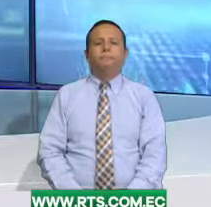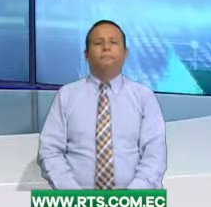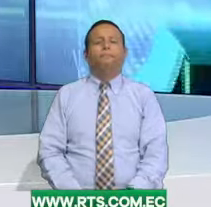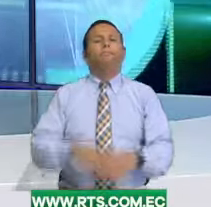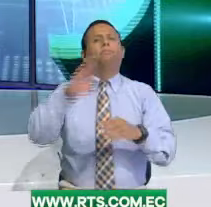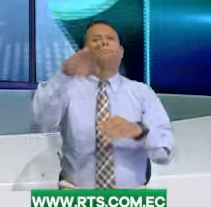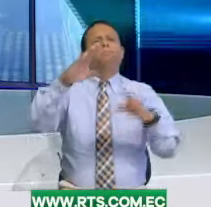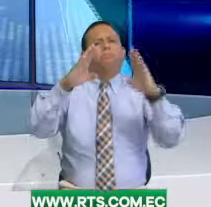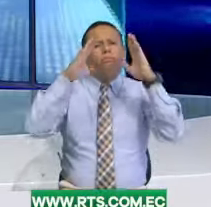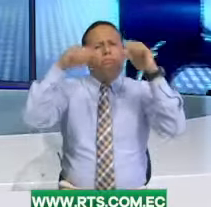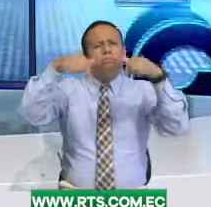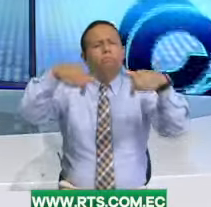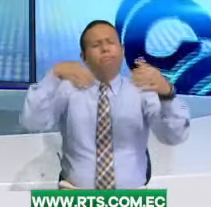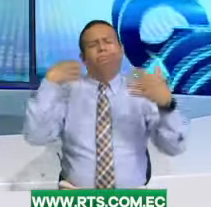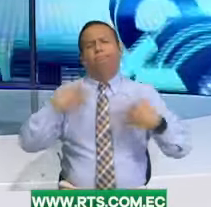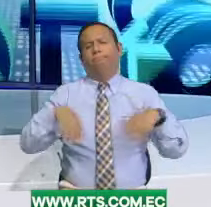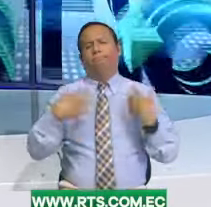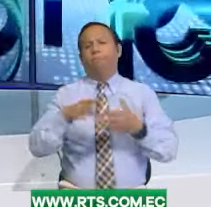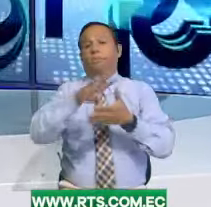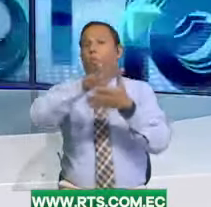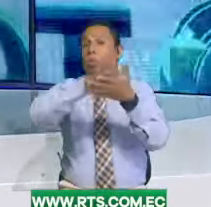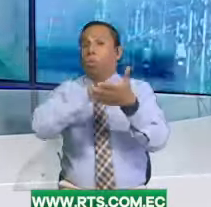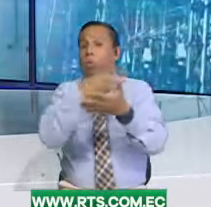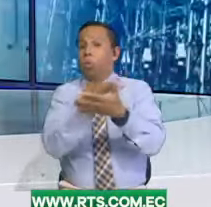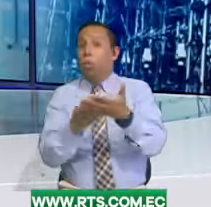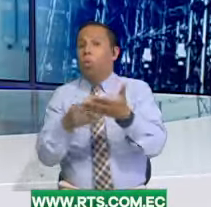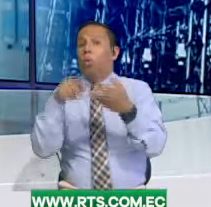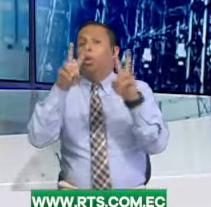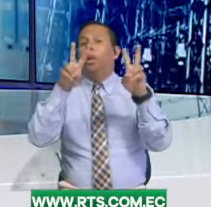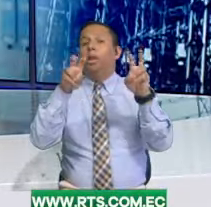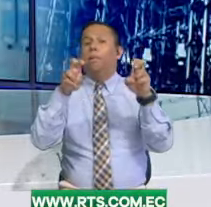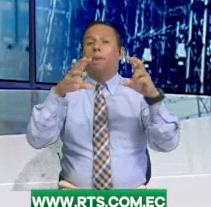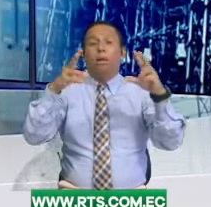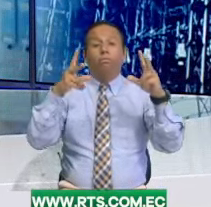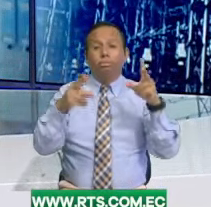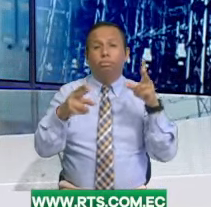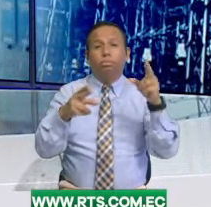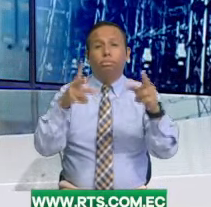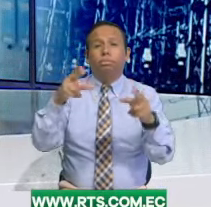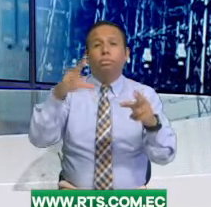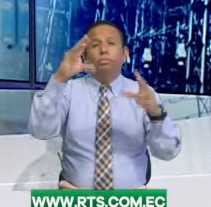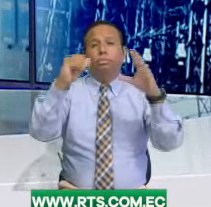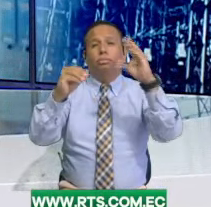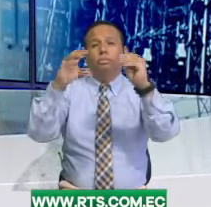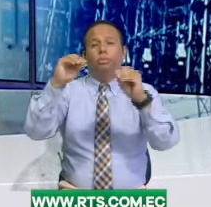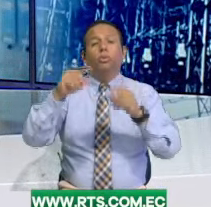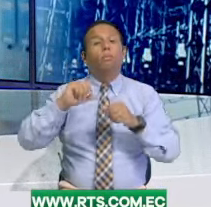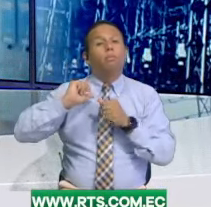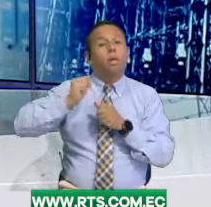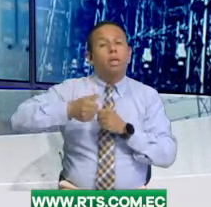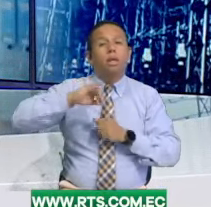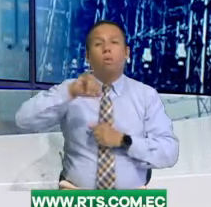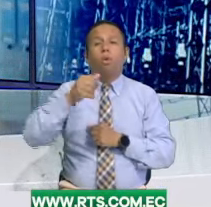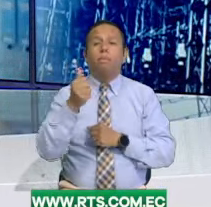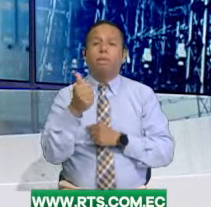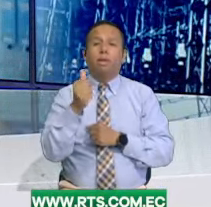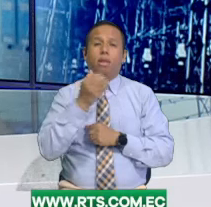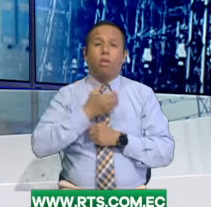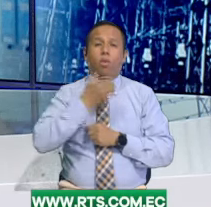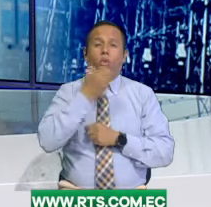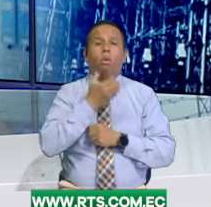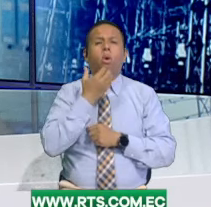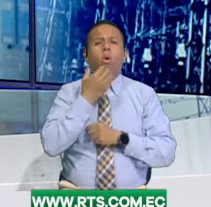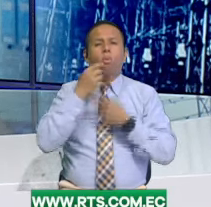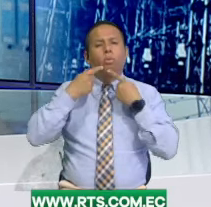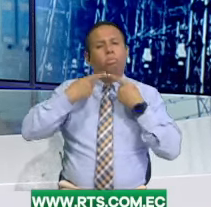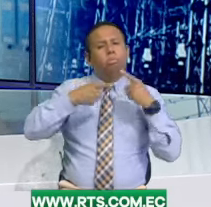y mucha atención con estos horarios de cortes de energía en Guayaquil para este jueves 10 de octubre según información proporcionada